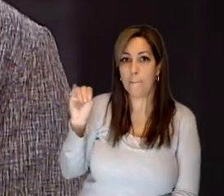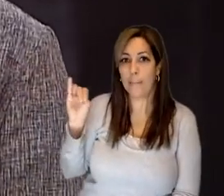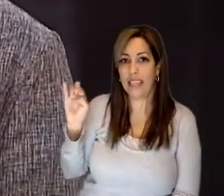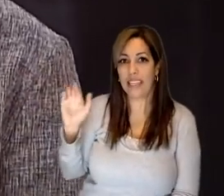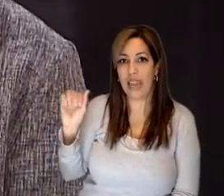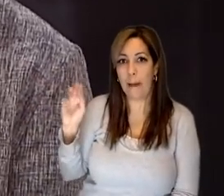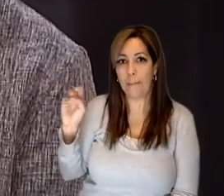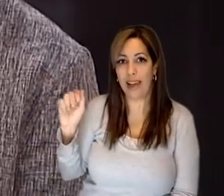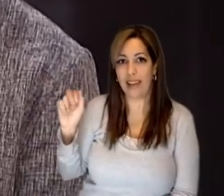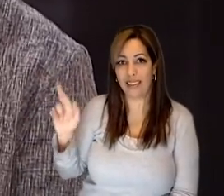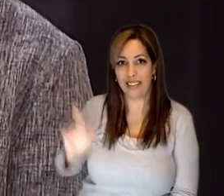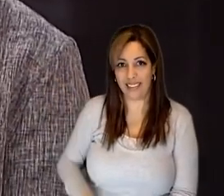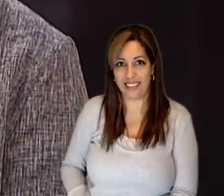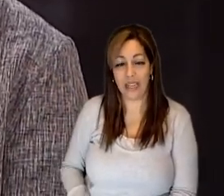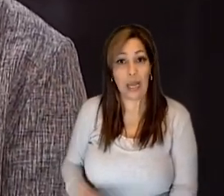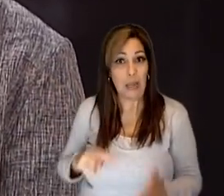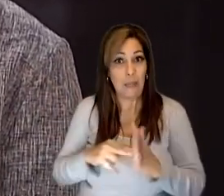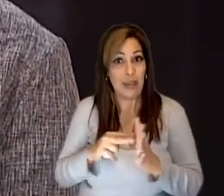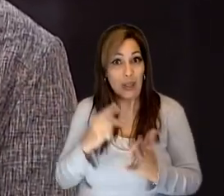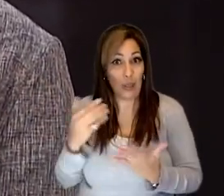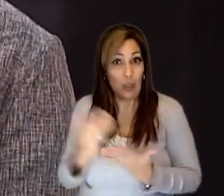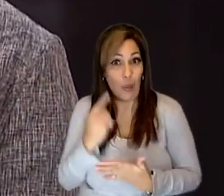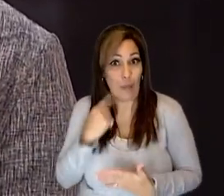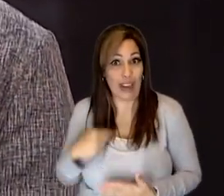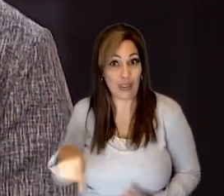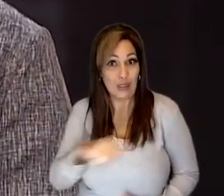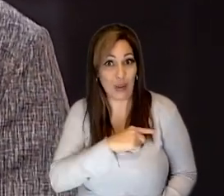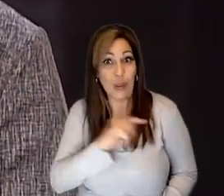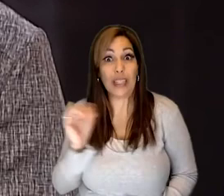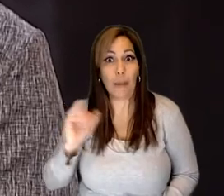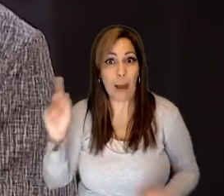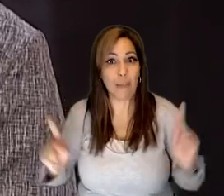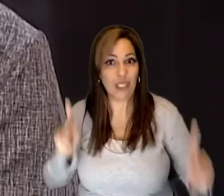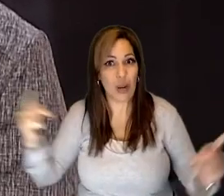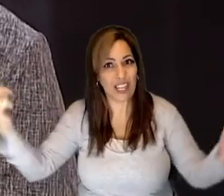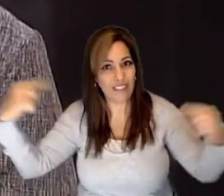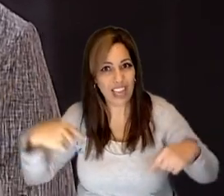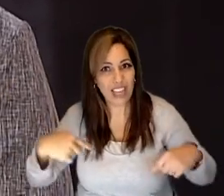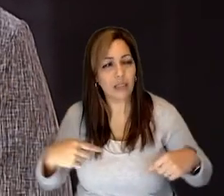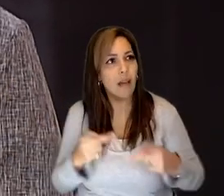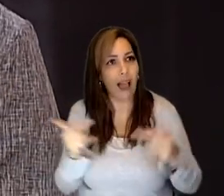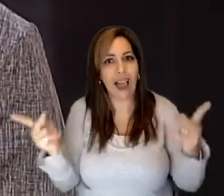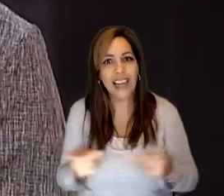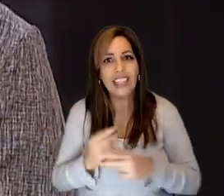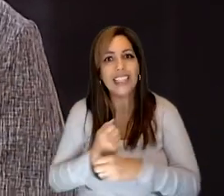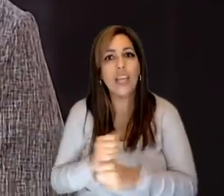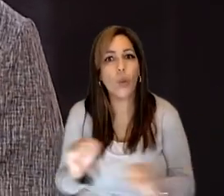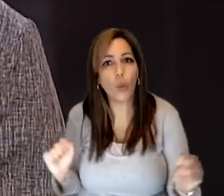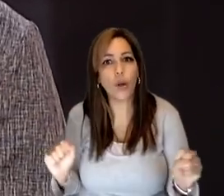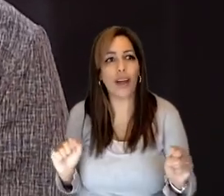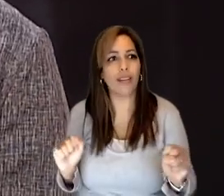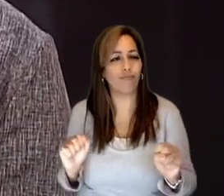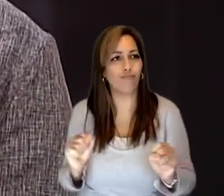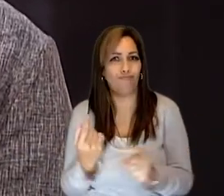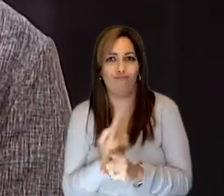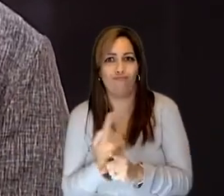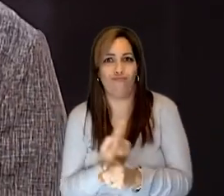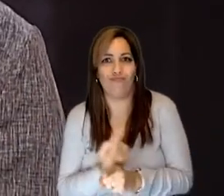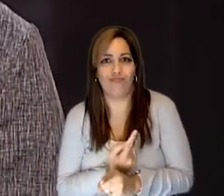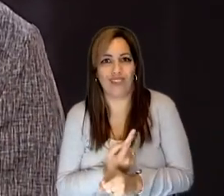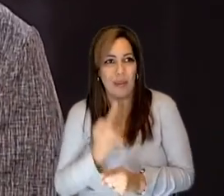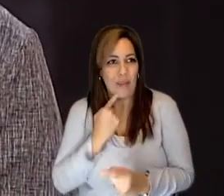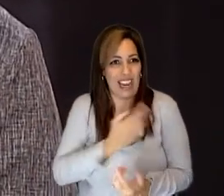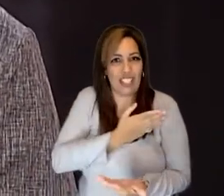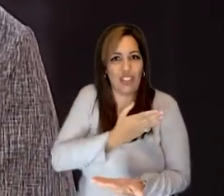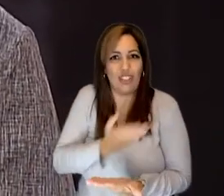¿verdad?, nueva para nosotros y para los turistas que nos visiten, que va a haber un recorrido de áreas seguras, de áreas adecuadas, ¿verdad?,